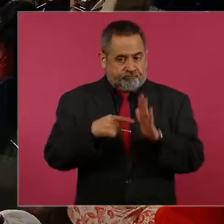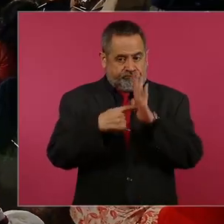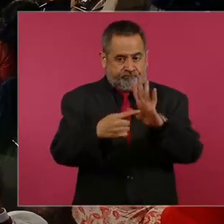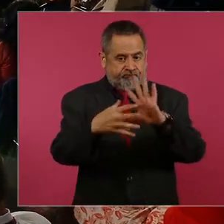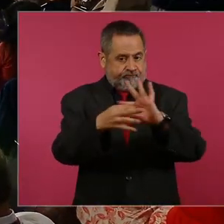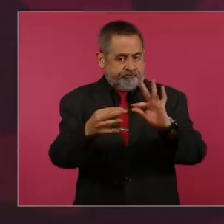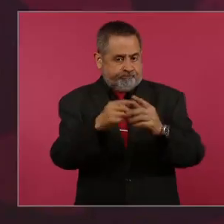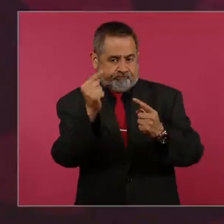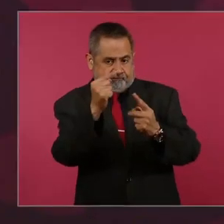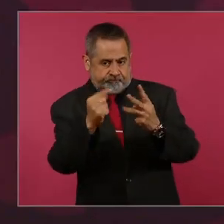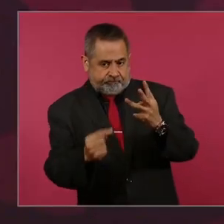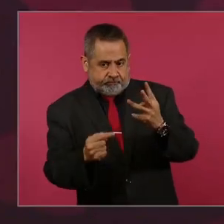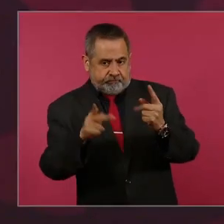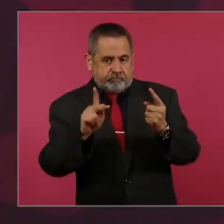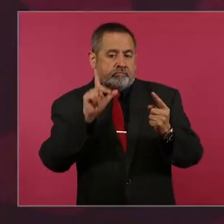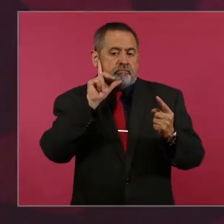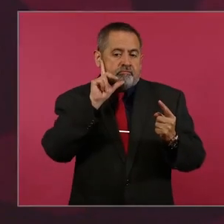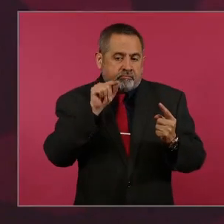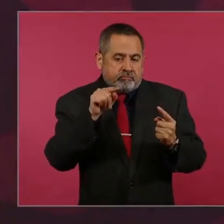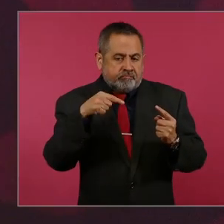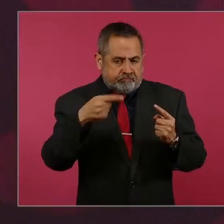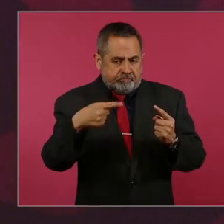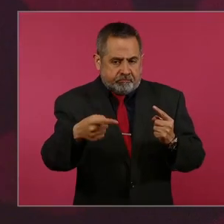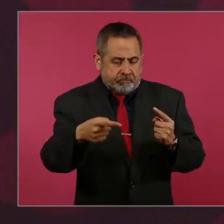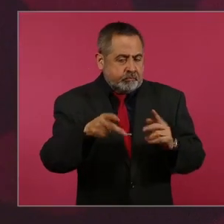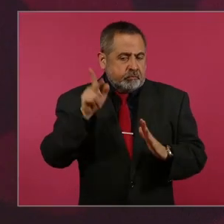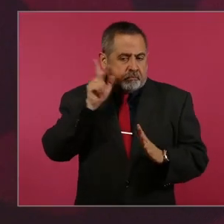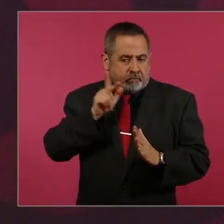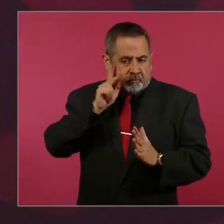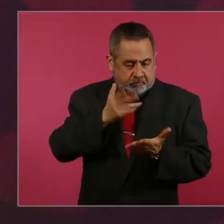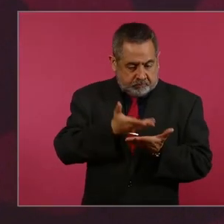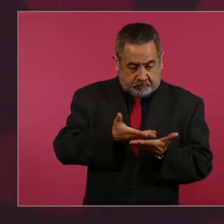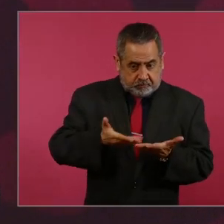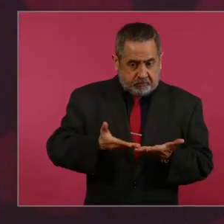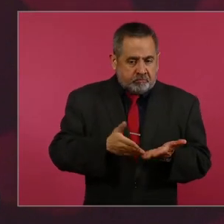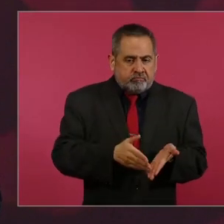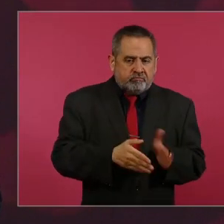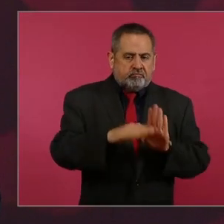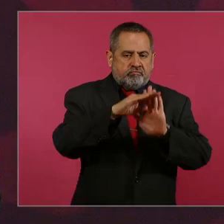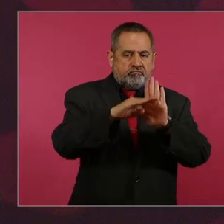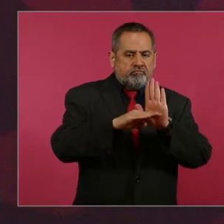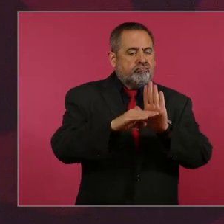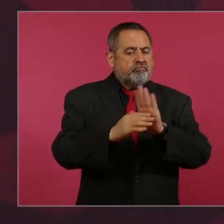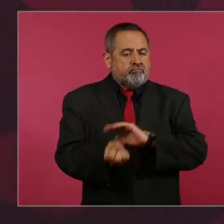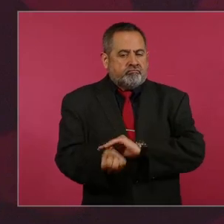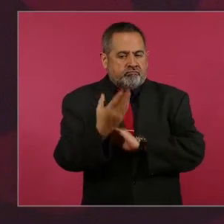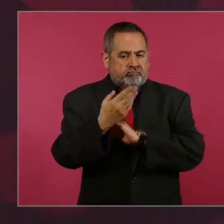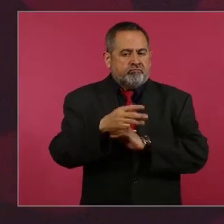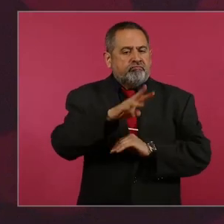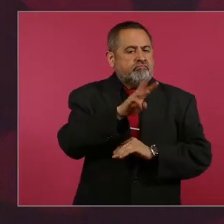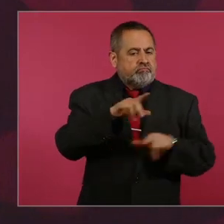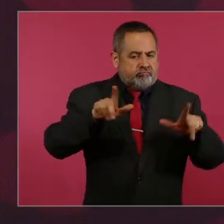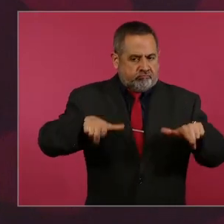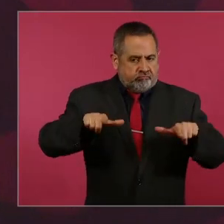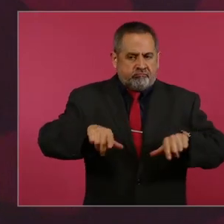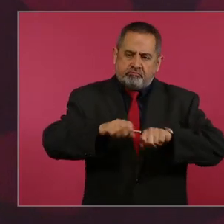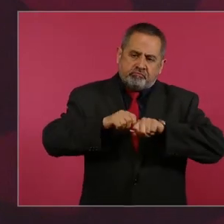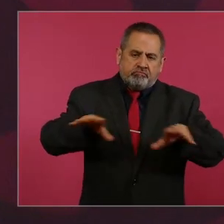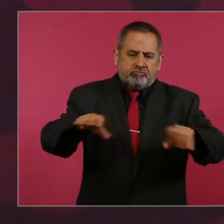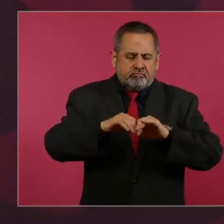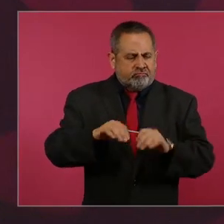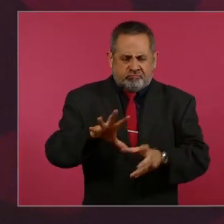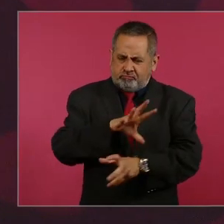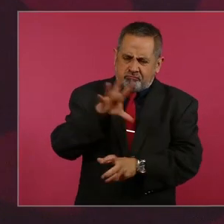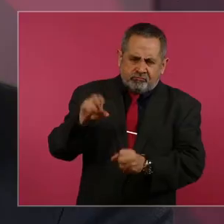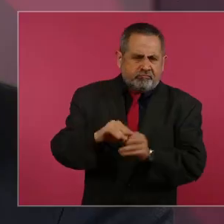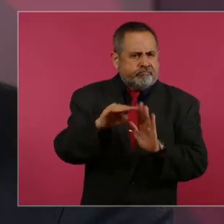todas las pruebas, todos los juicios, todo lo que hay sobre este asunto,